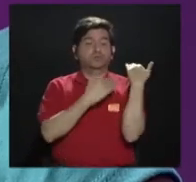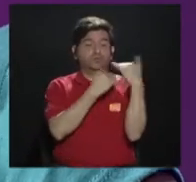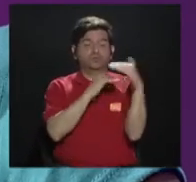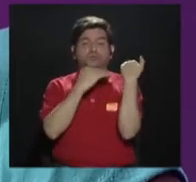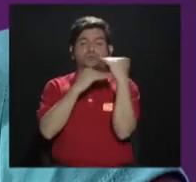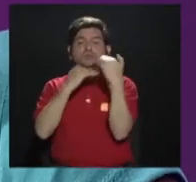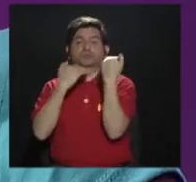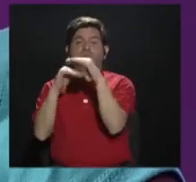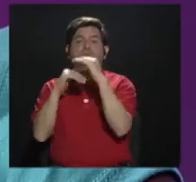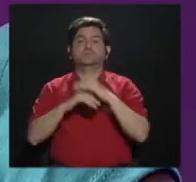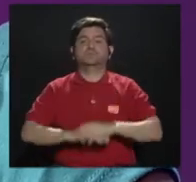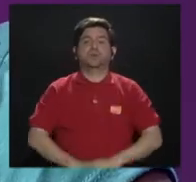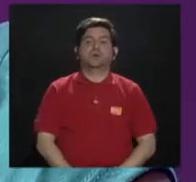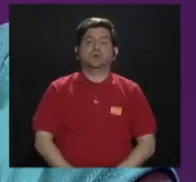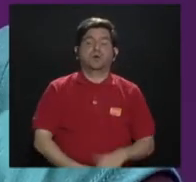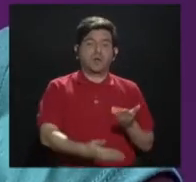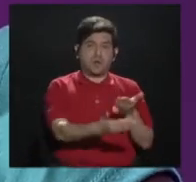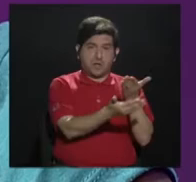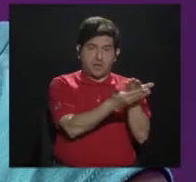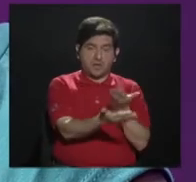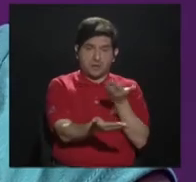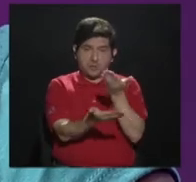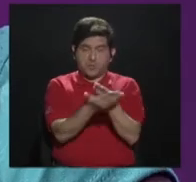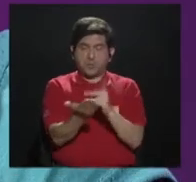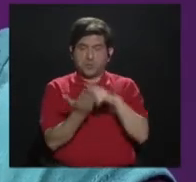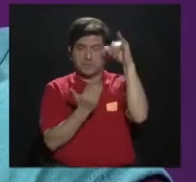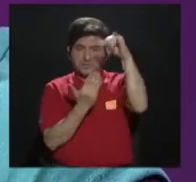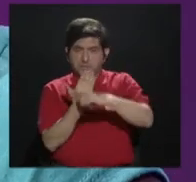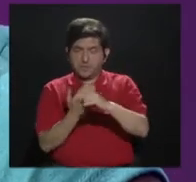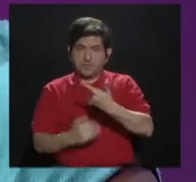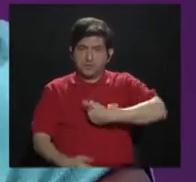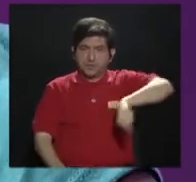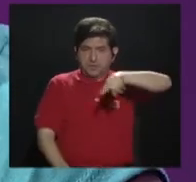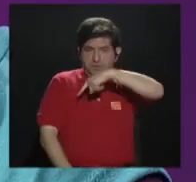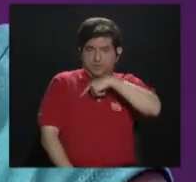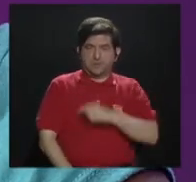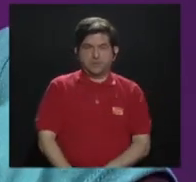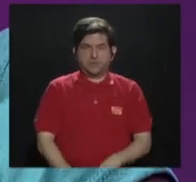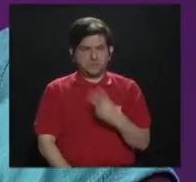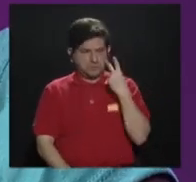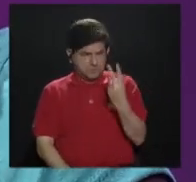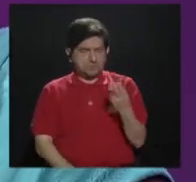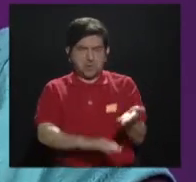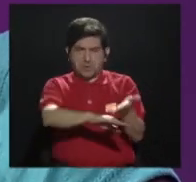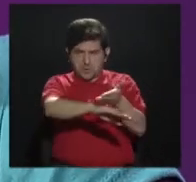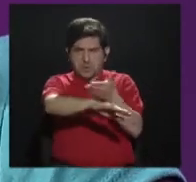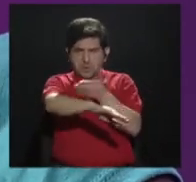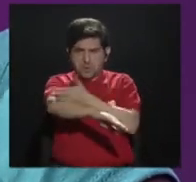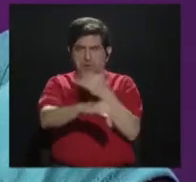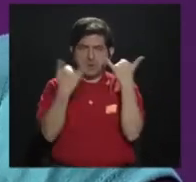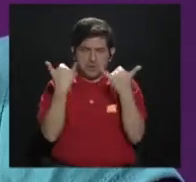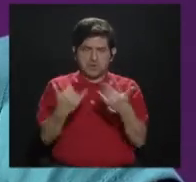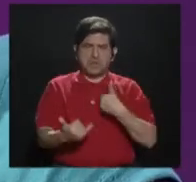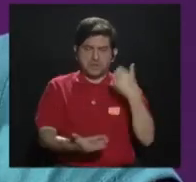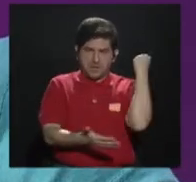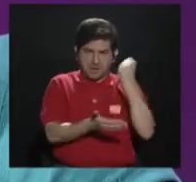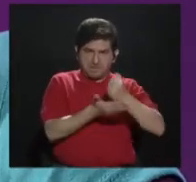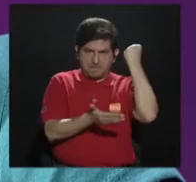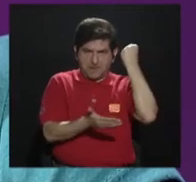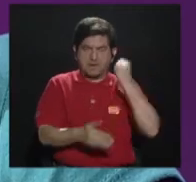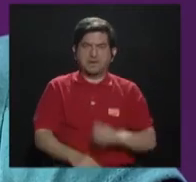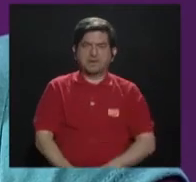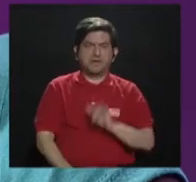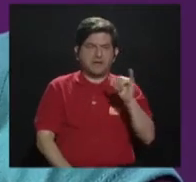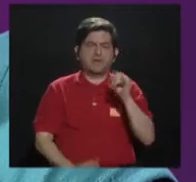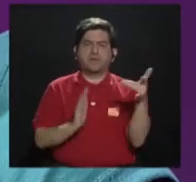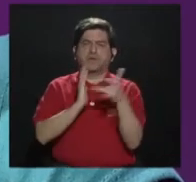limitaciones. La propuesta del proyecto, nosotros la habíamos bastante avanzado con ya tener la marca, ya tener